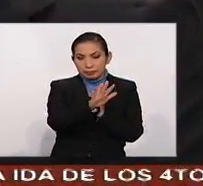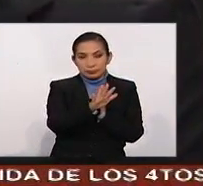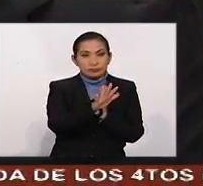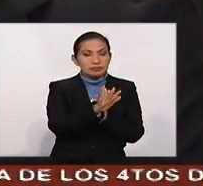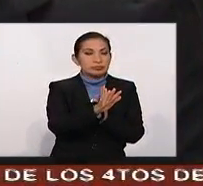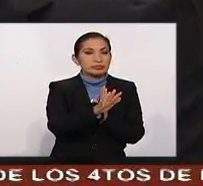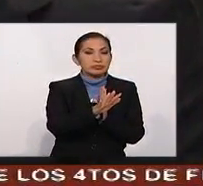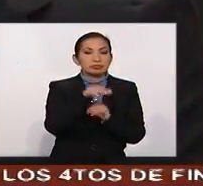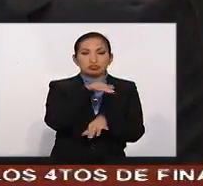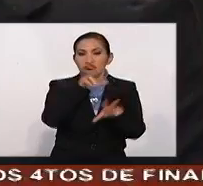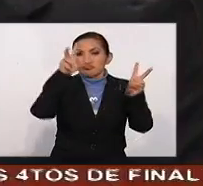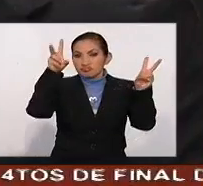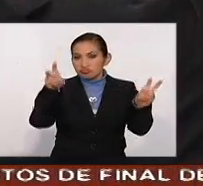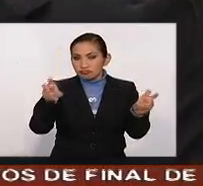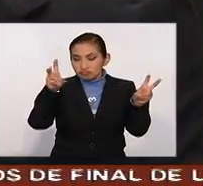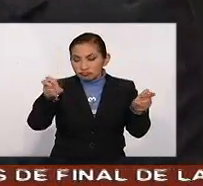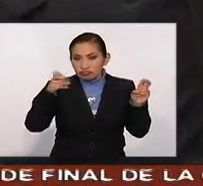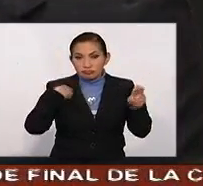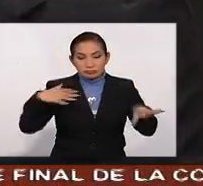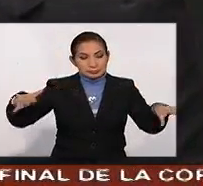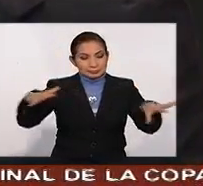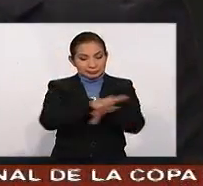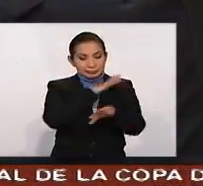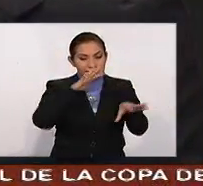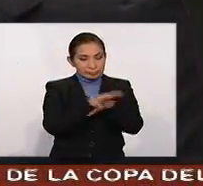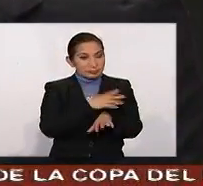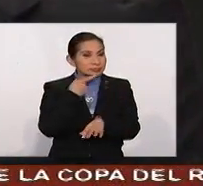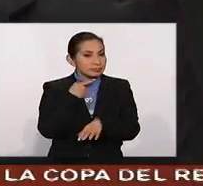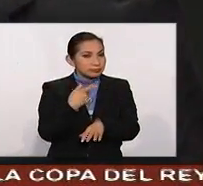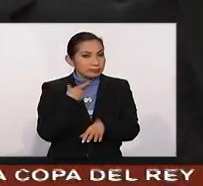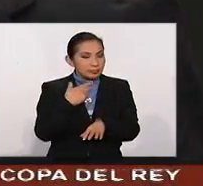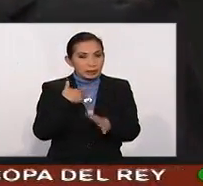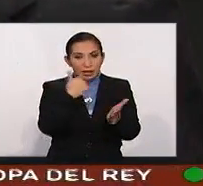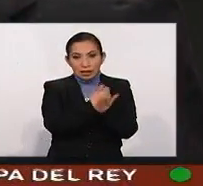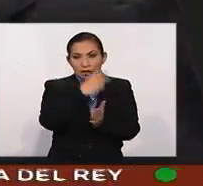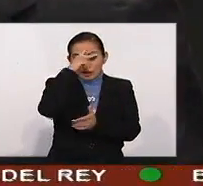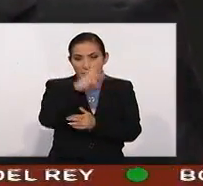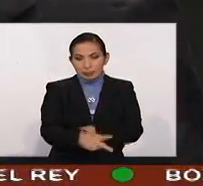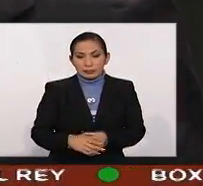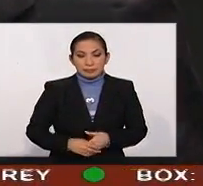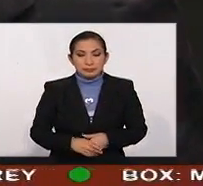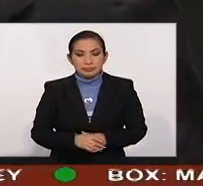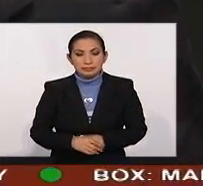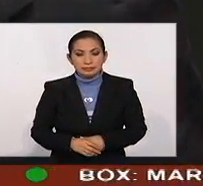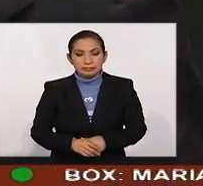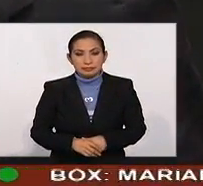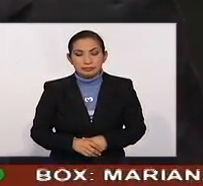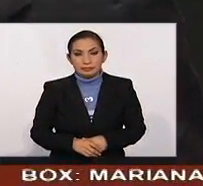Mexicanos en materia de la reforma política de la Ciudad de México.